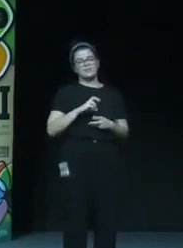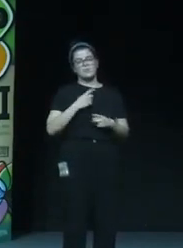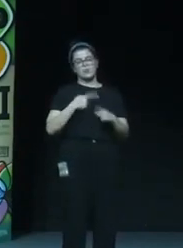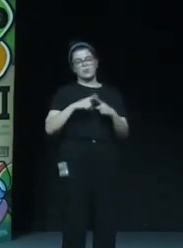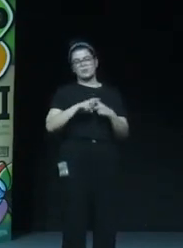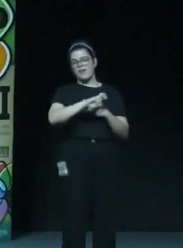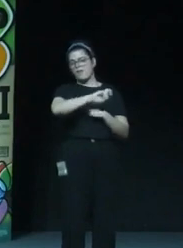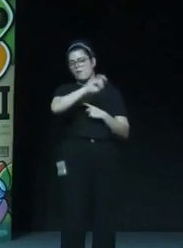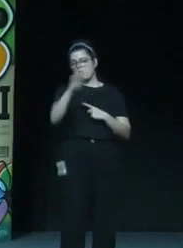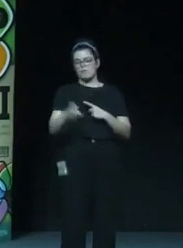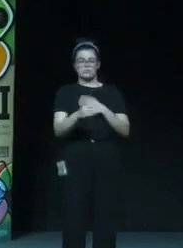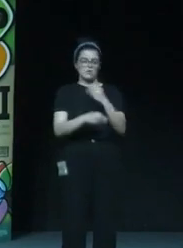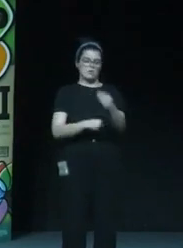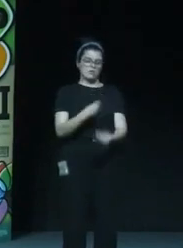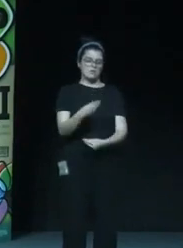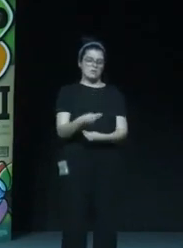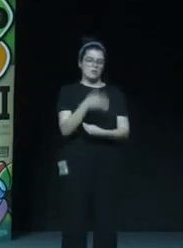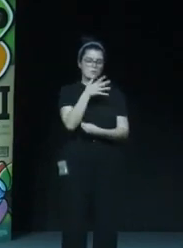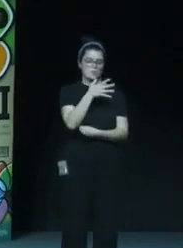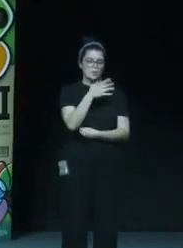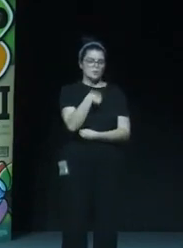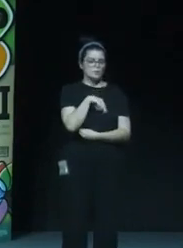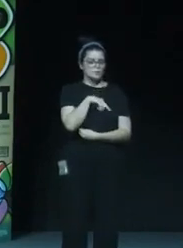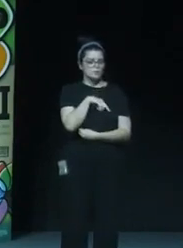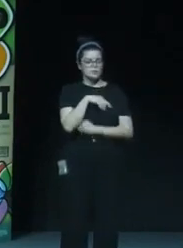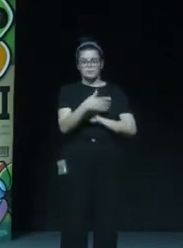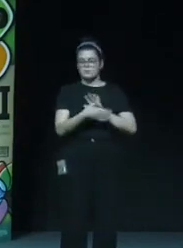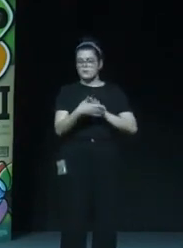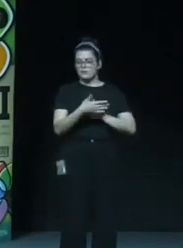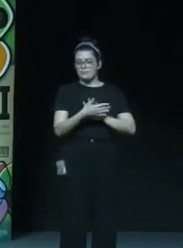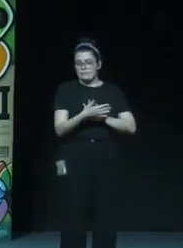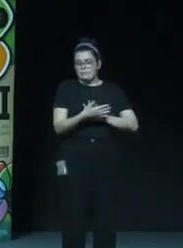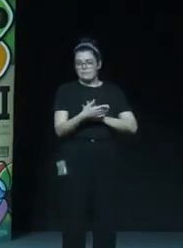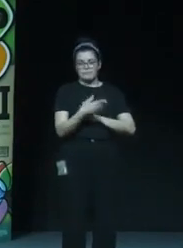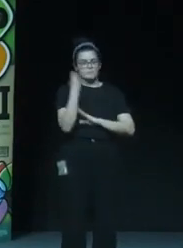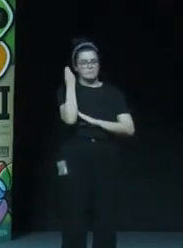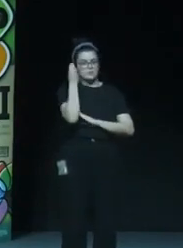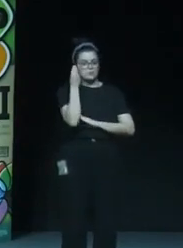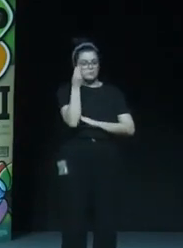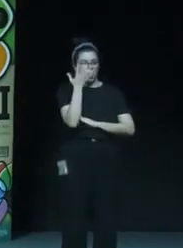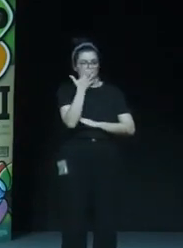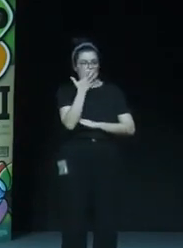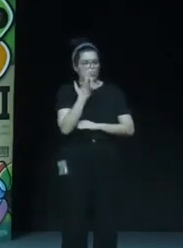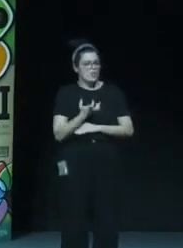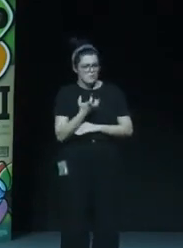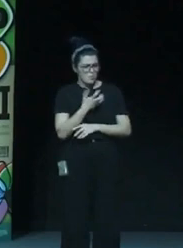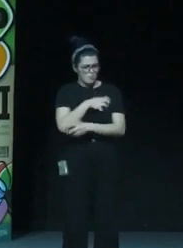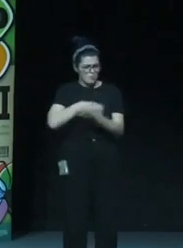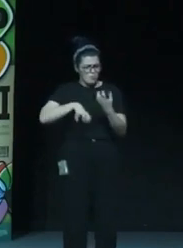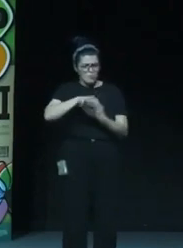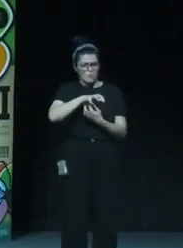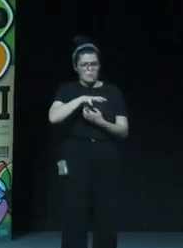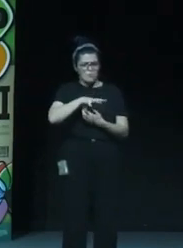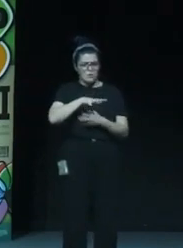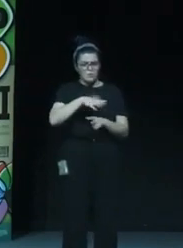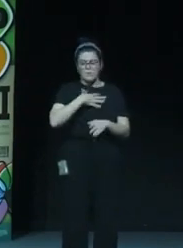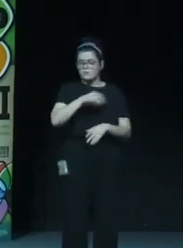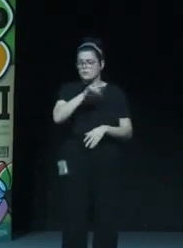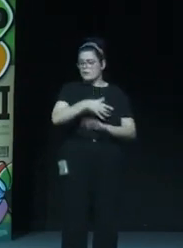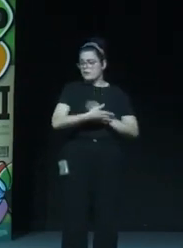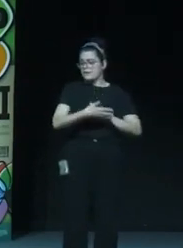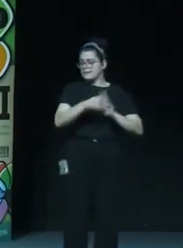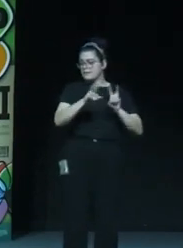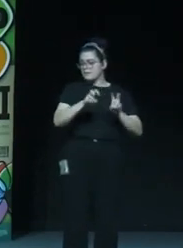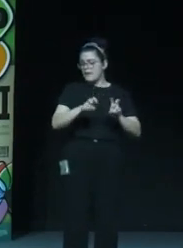porque estamos hablando de este drama, que para mí es un drama, pero podríamos hablar en Bilbao, nos vienen